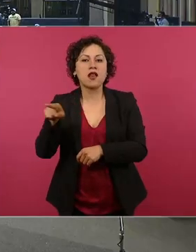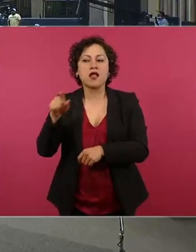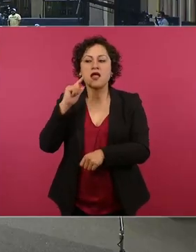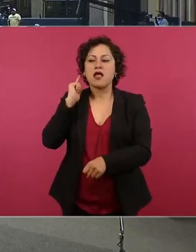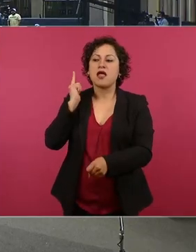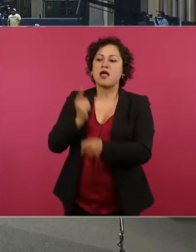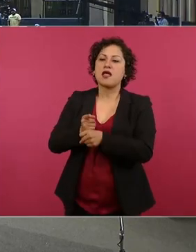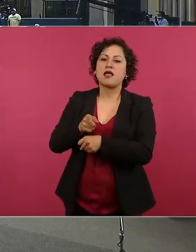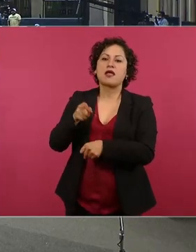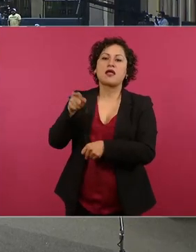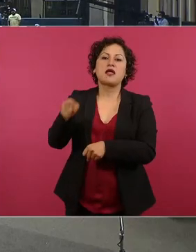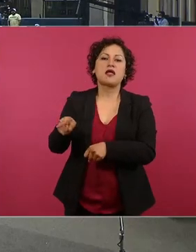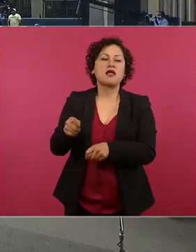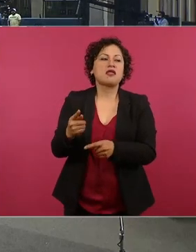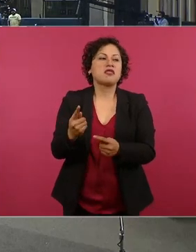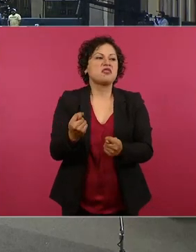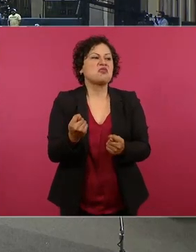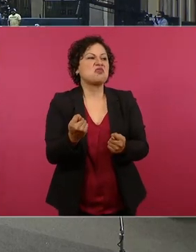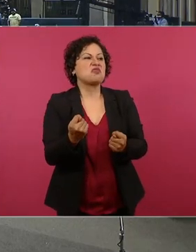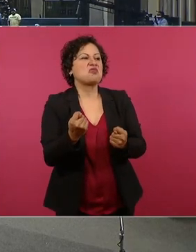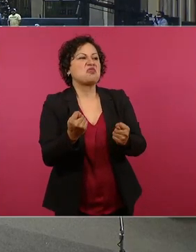que hay muchos,